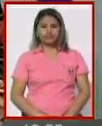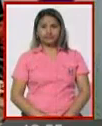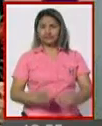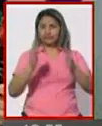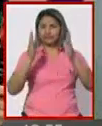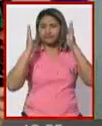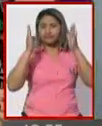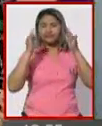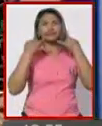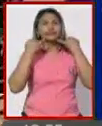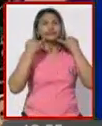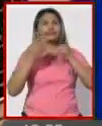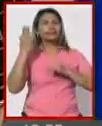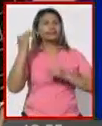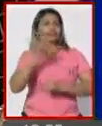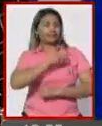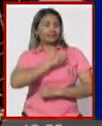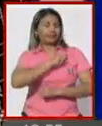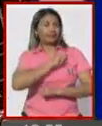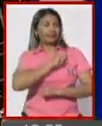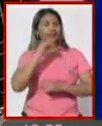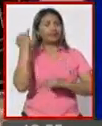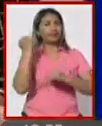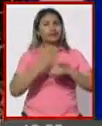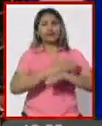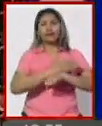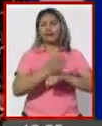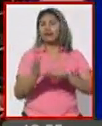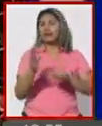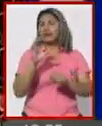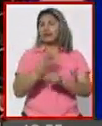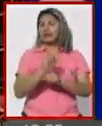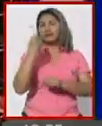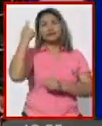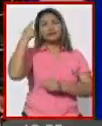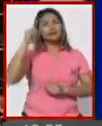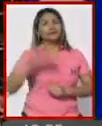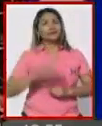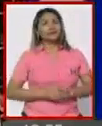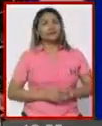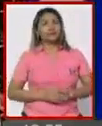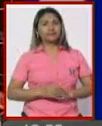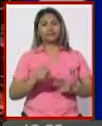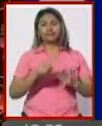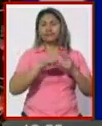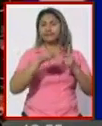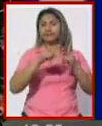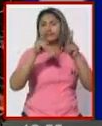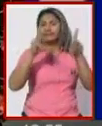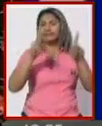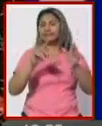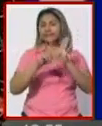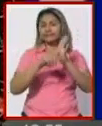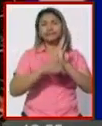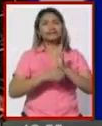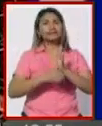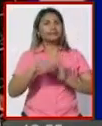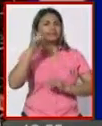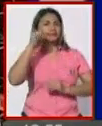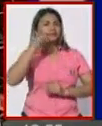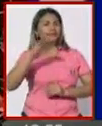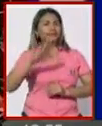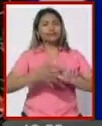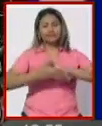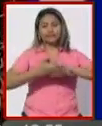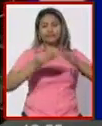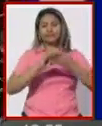atención con la siguiente información, porque la policía en las últimas horas arrestó con fines investigativos a dos personas luego de que una menor le